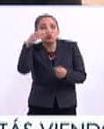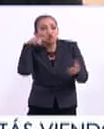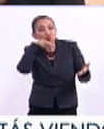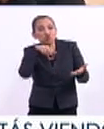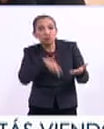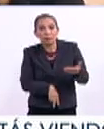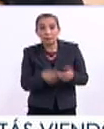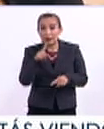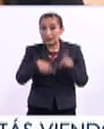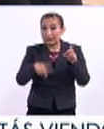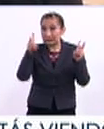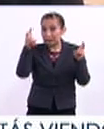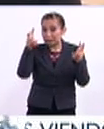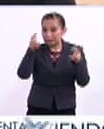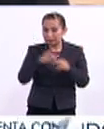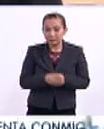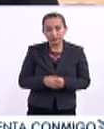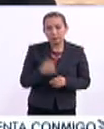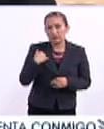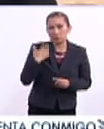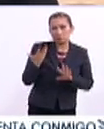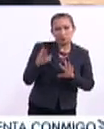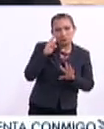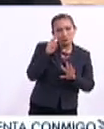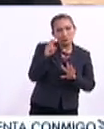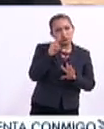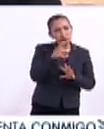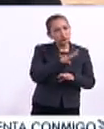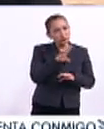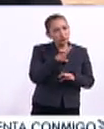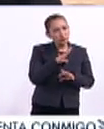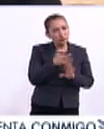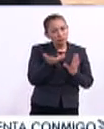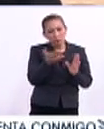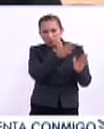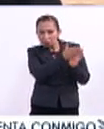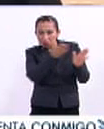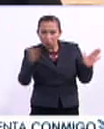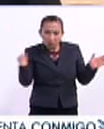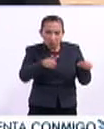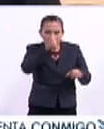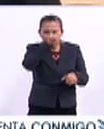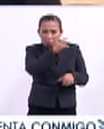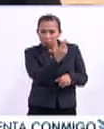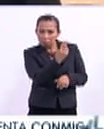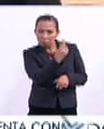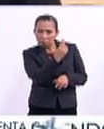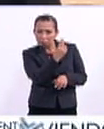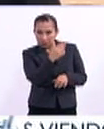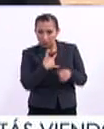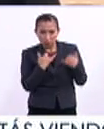depende mucho del tema, pero yo más o menos veo que hay un corte de 25, muy jóvenes no van